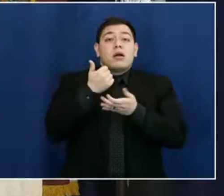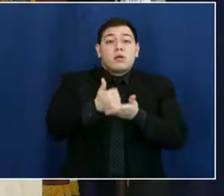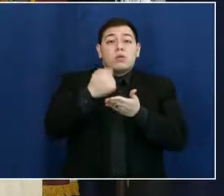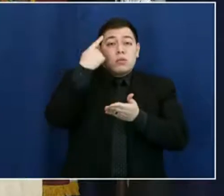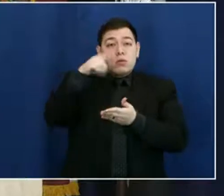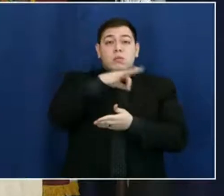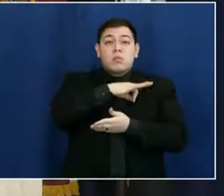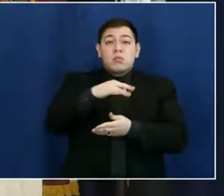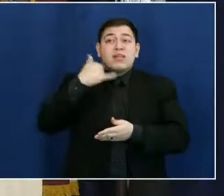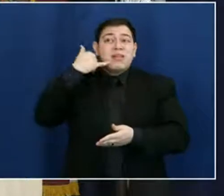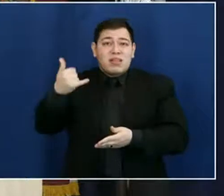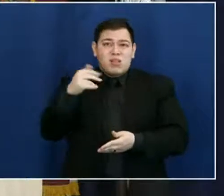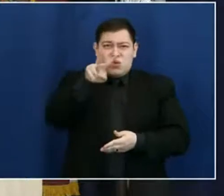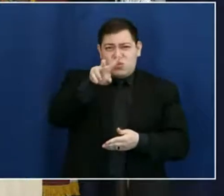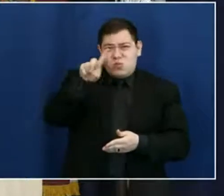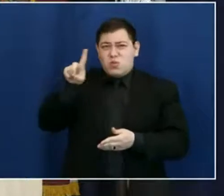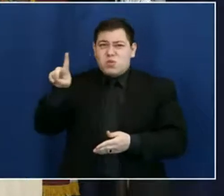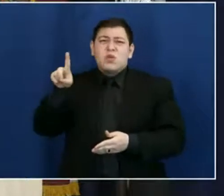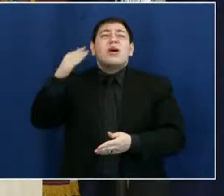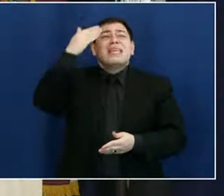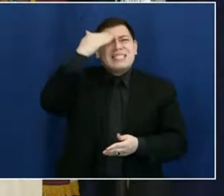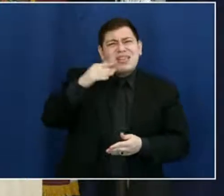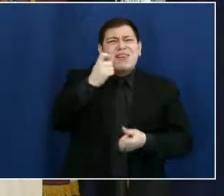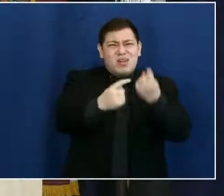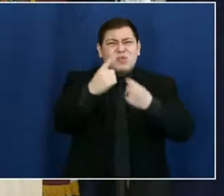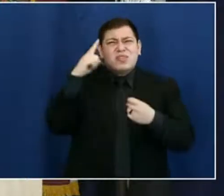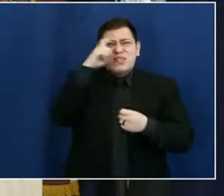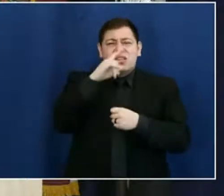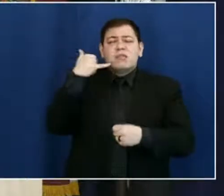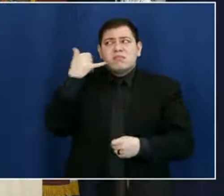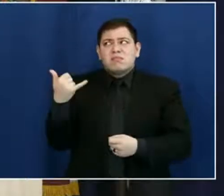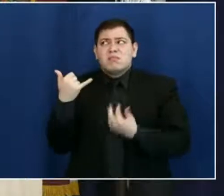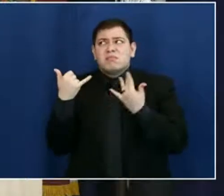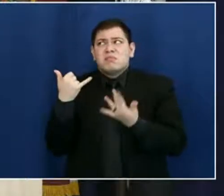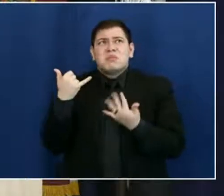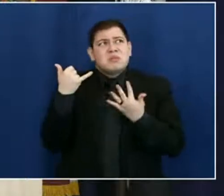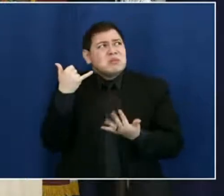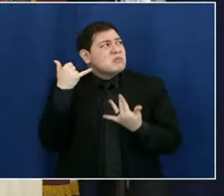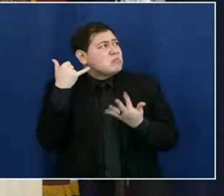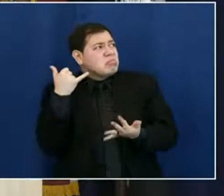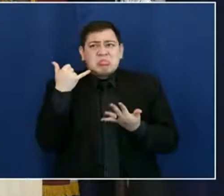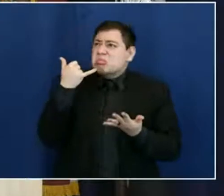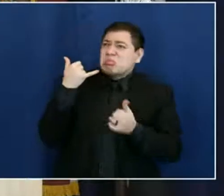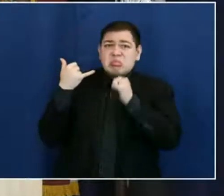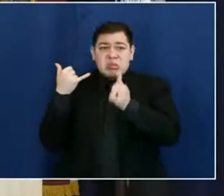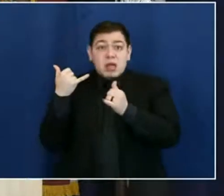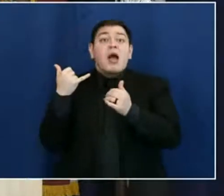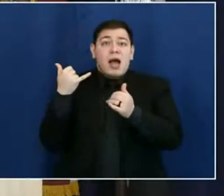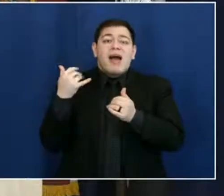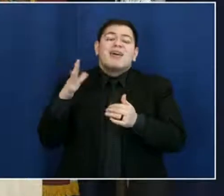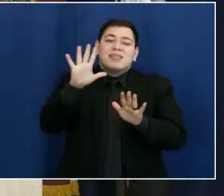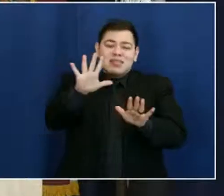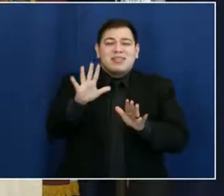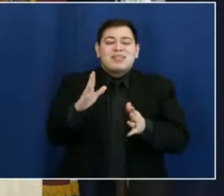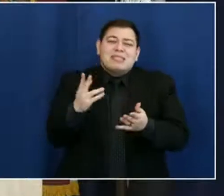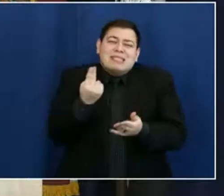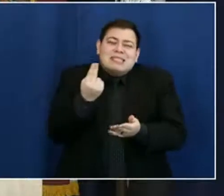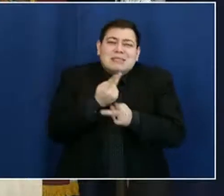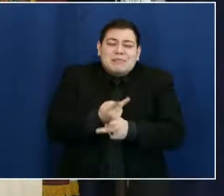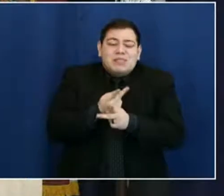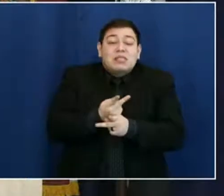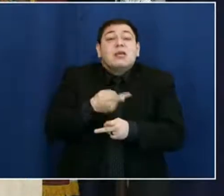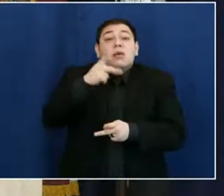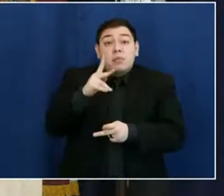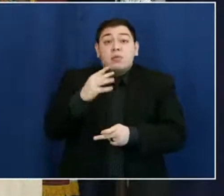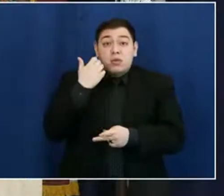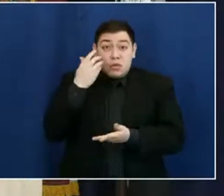difícil cuando hablan porque todavía dura un poco de tiempo, pero ahora podemos servir a la comunidad de 65 años o más para ayudar a programar